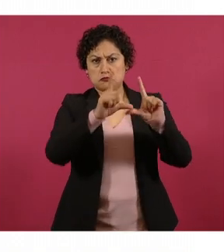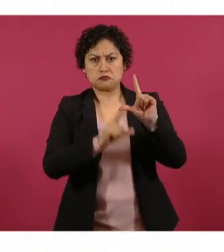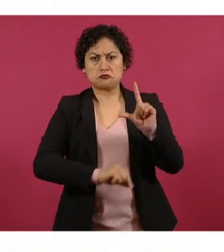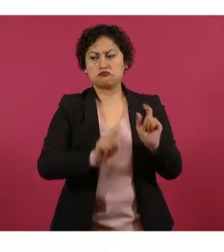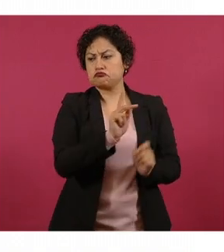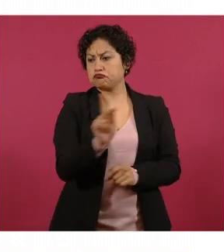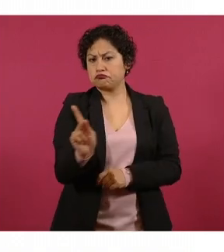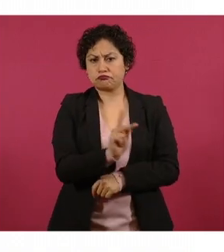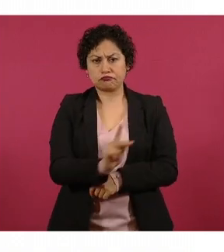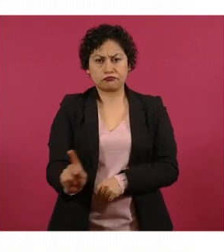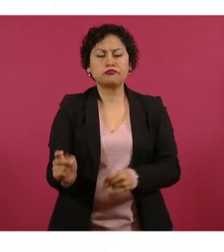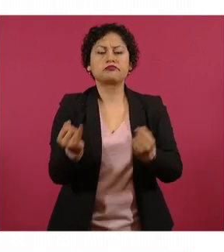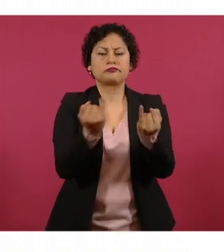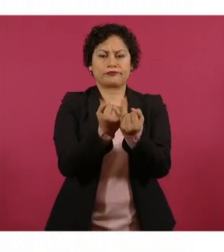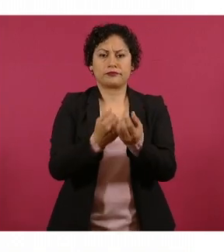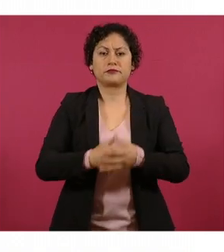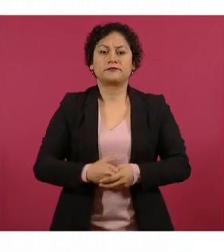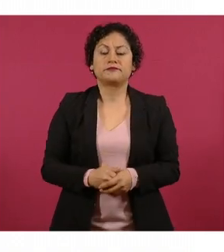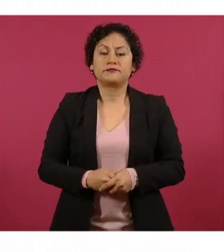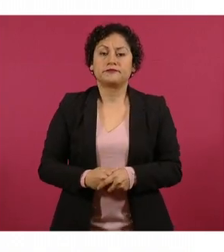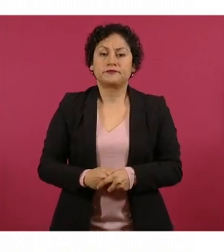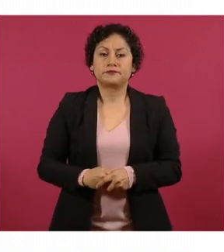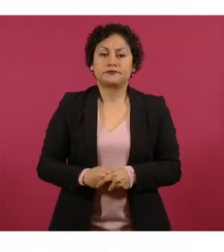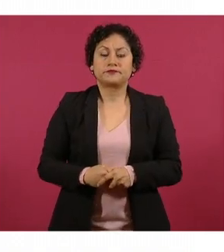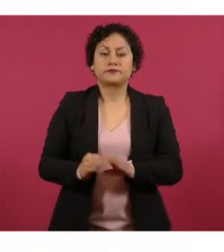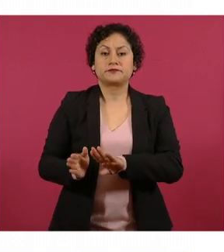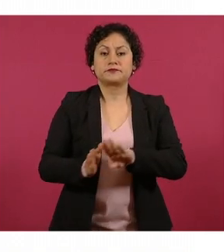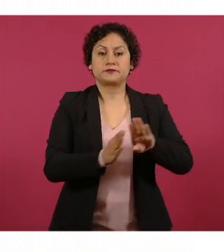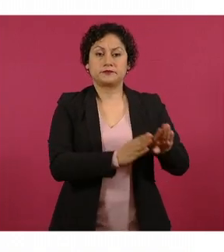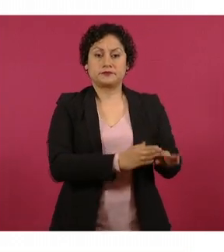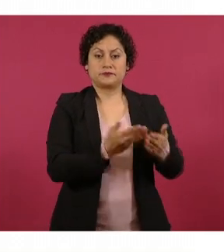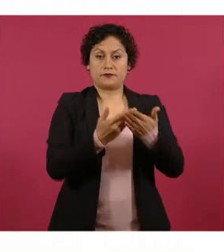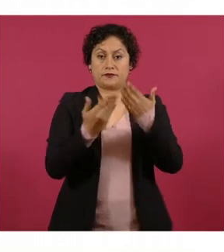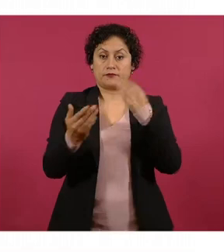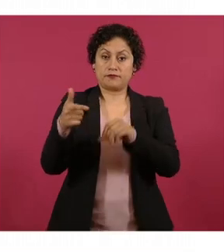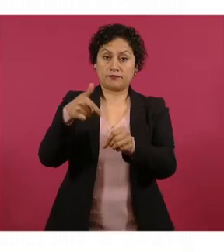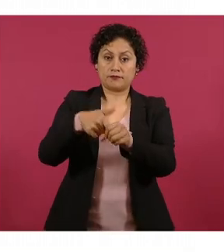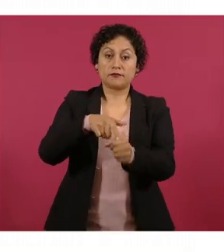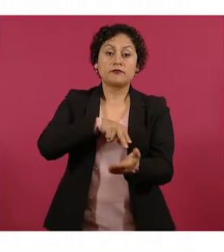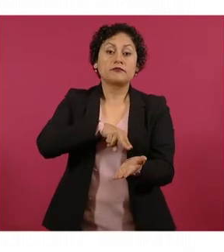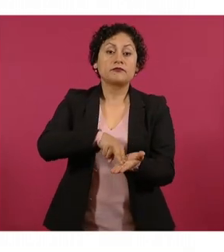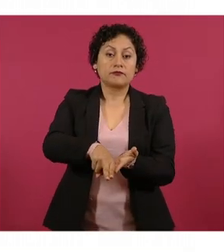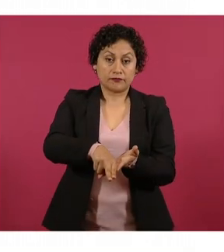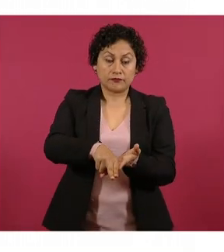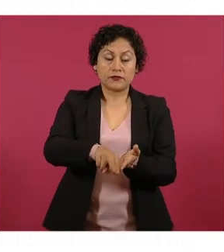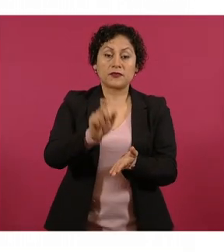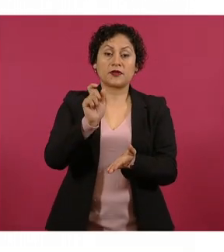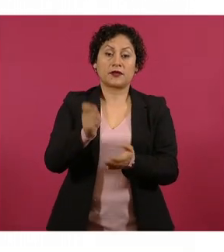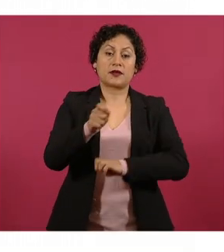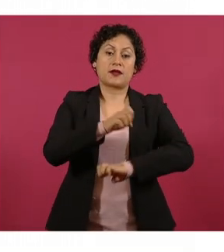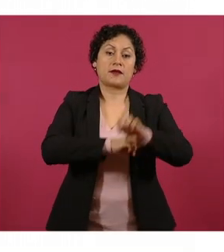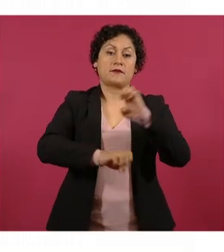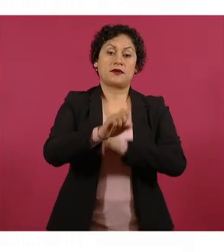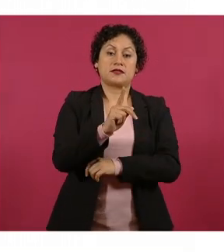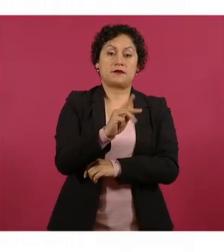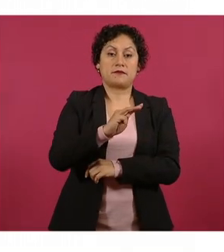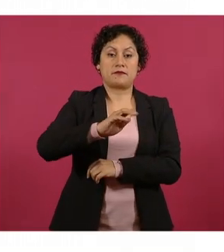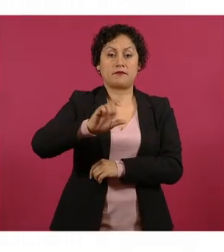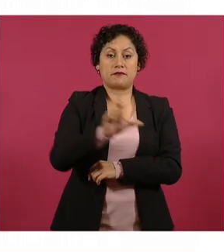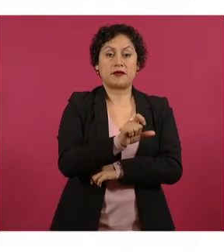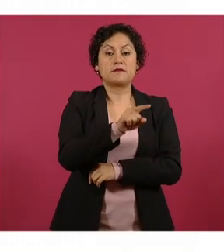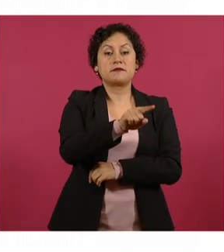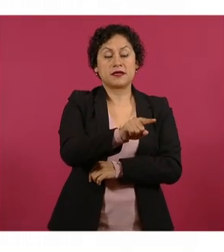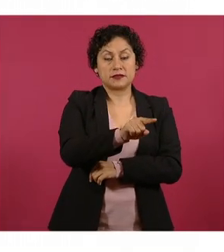similares. Ahora, en el caso del diésel, nos encontramos con franquicia Pemex una vez más, gasolinera El